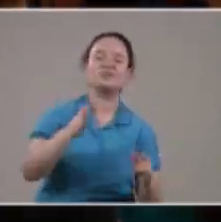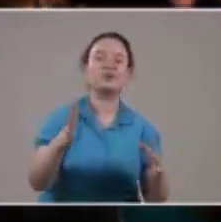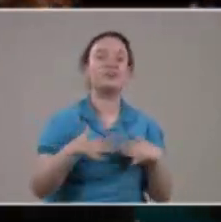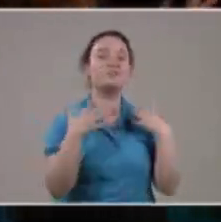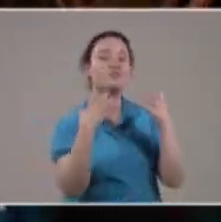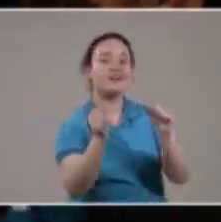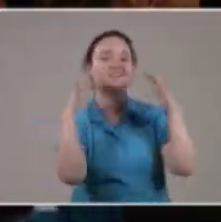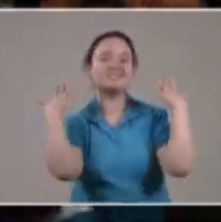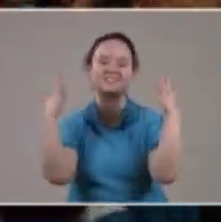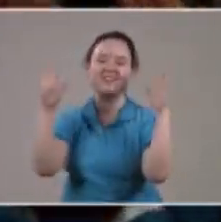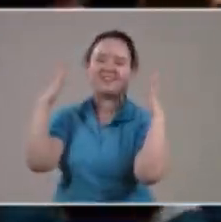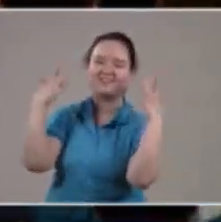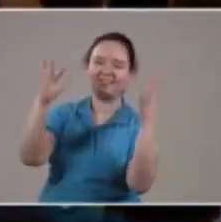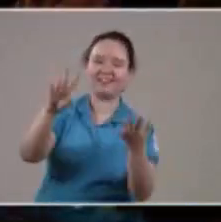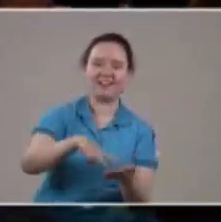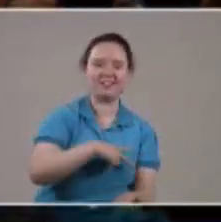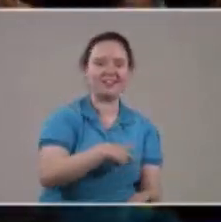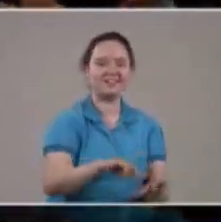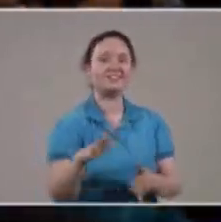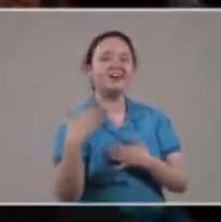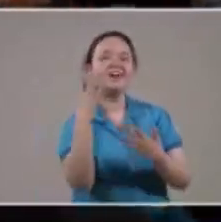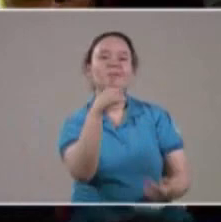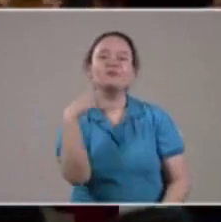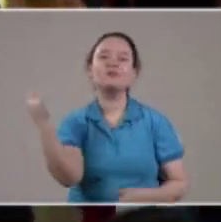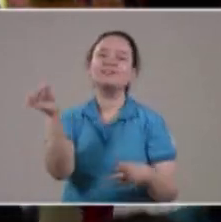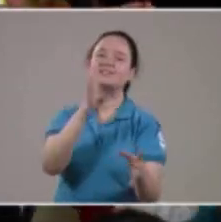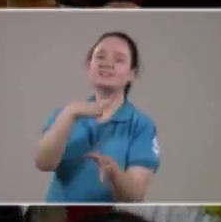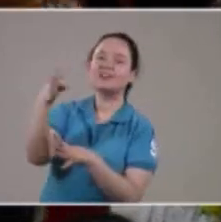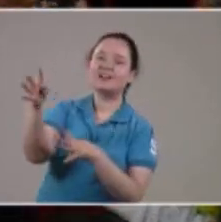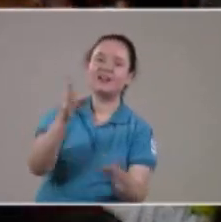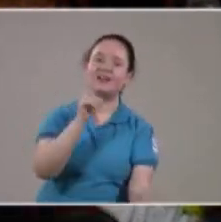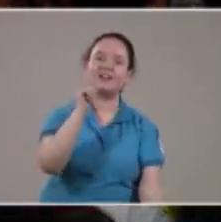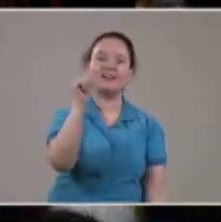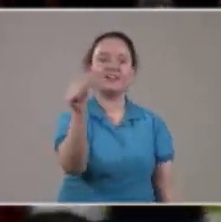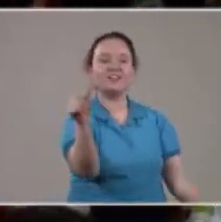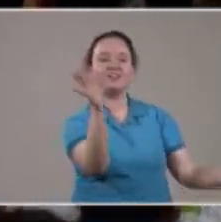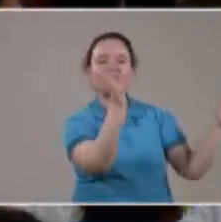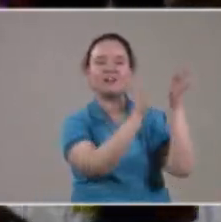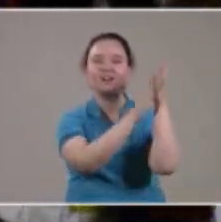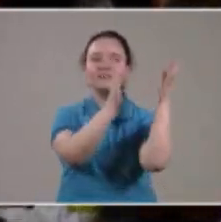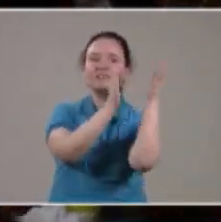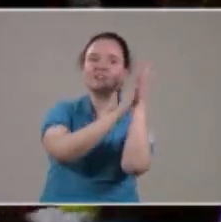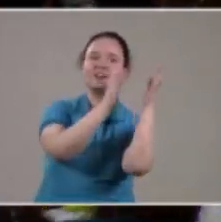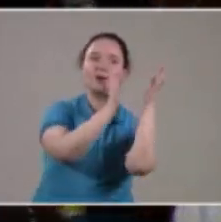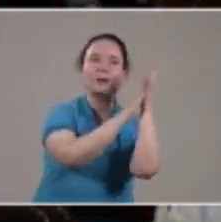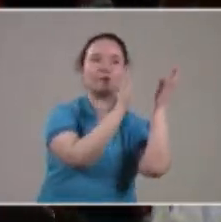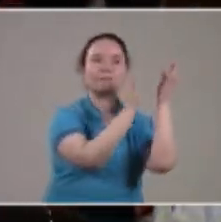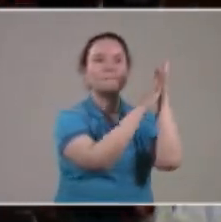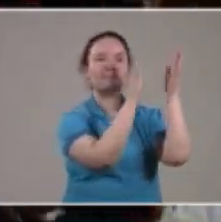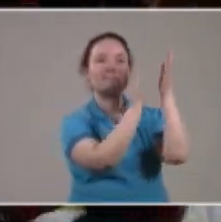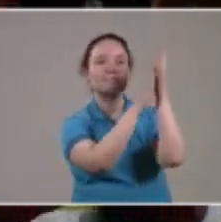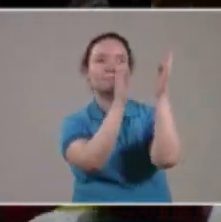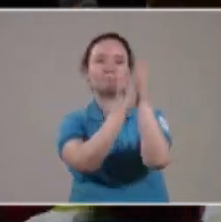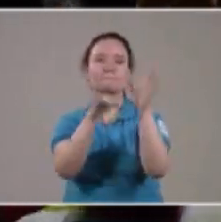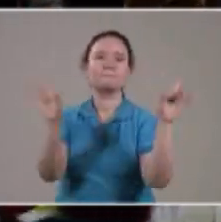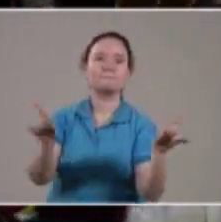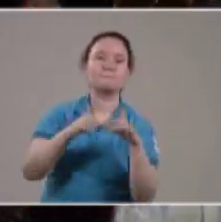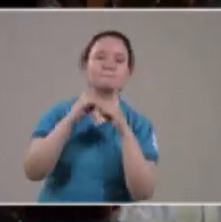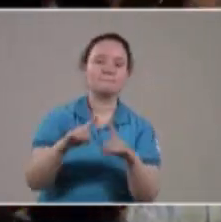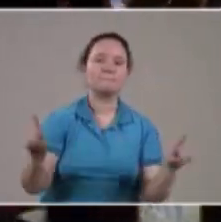alabanza, con manos extendidas y acción de gracia. Con todas mis fuerzas, alegría y danza, vueltas en el aire y grito alabanza.